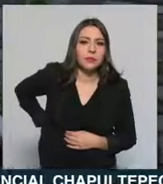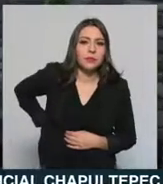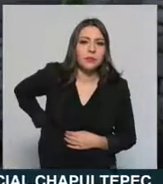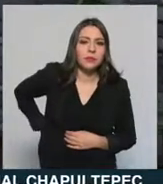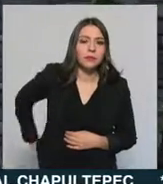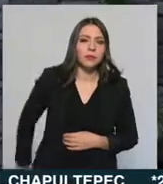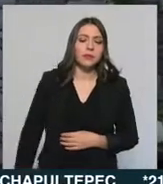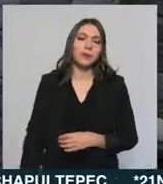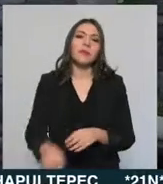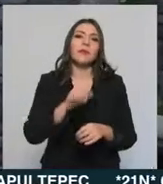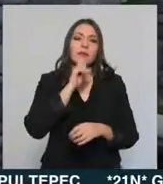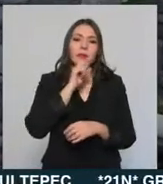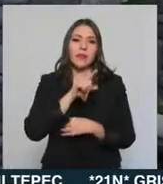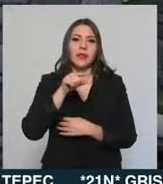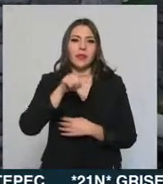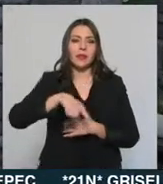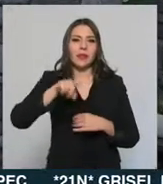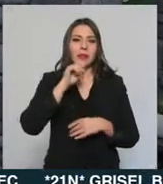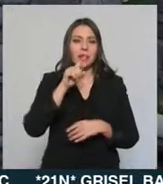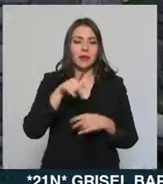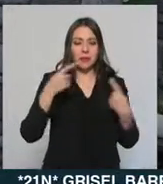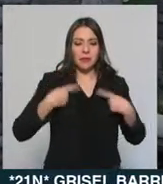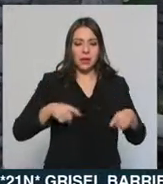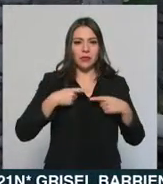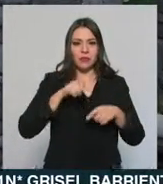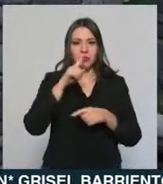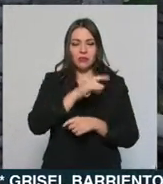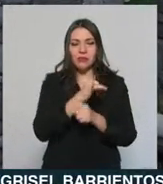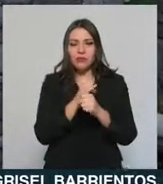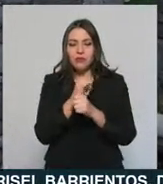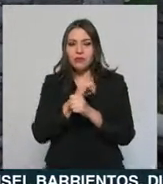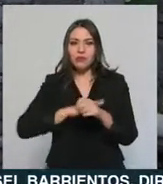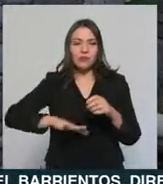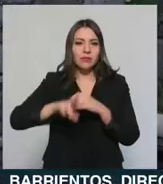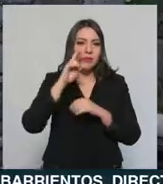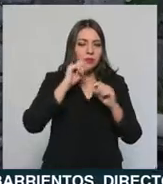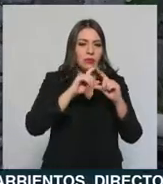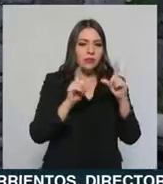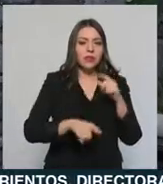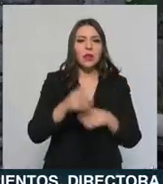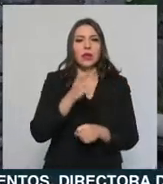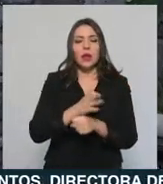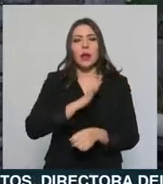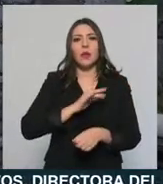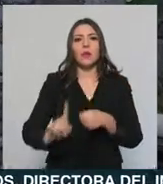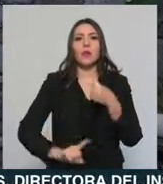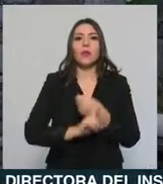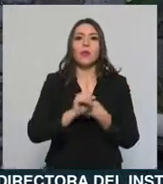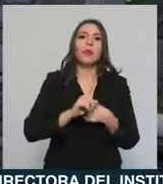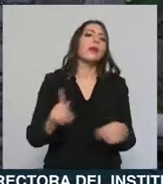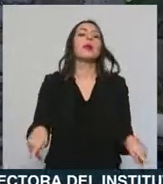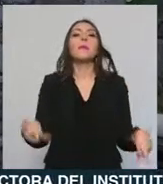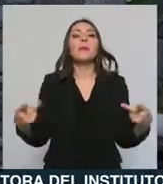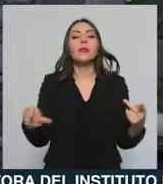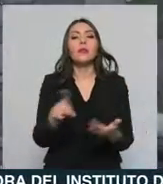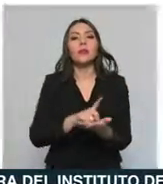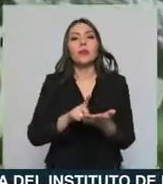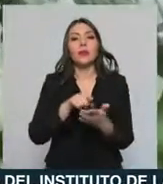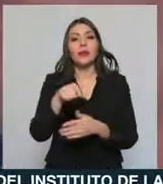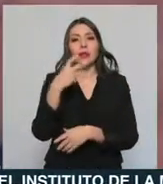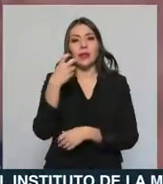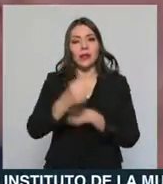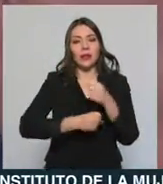Bueno, y también el Observatorio Nacional consideró que la capital se encuentra en una crisis en materia de narcomenudeo, ya que en 2018 este